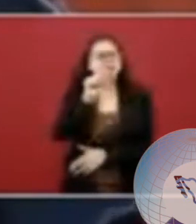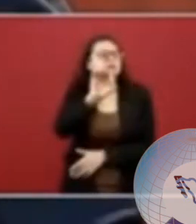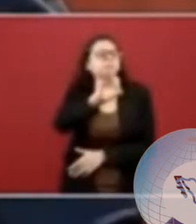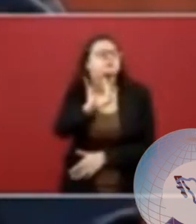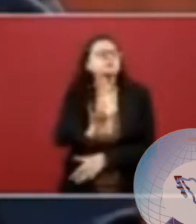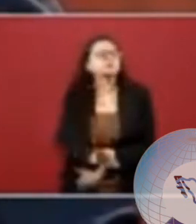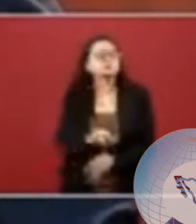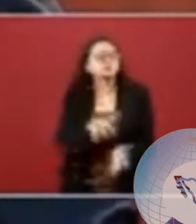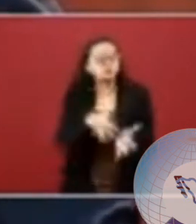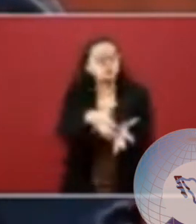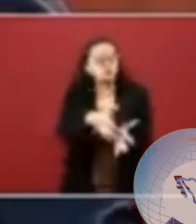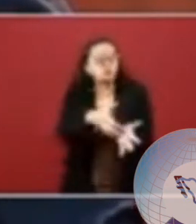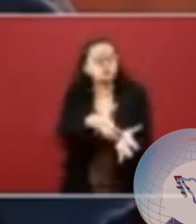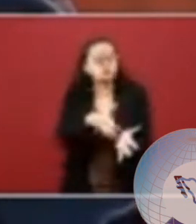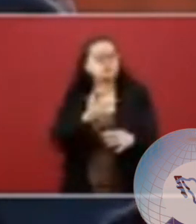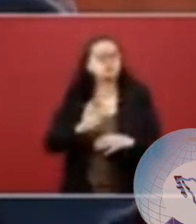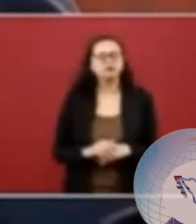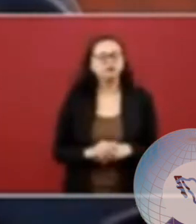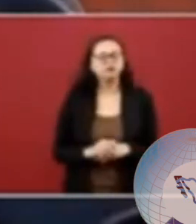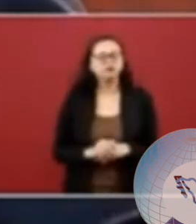20%.